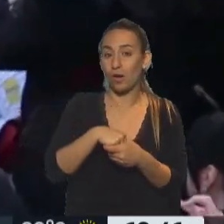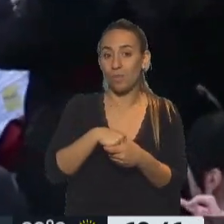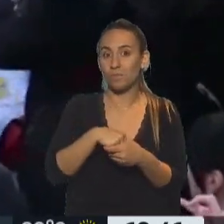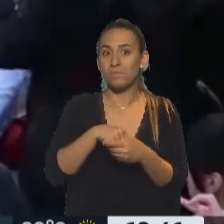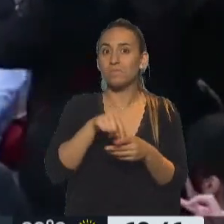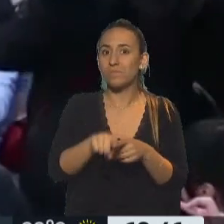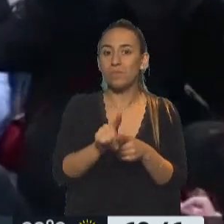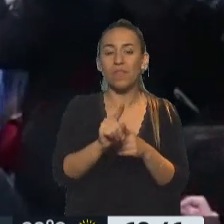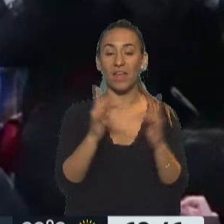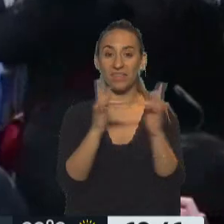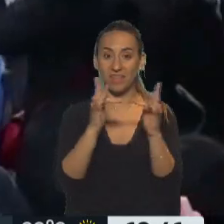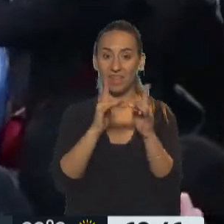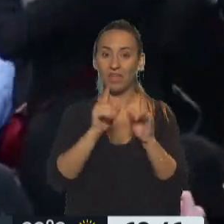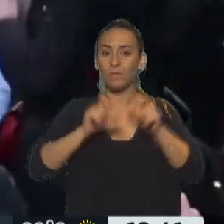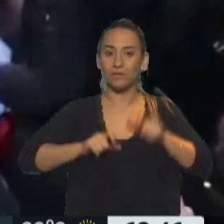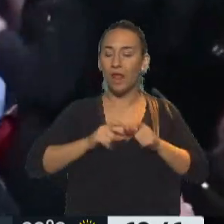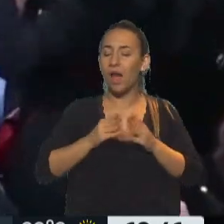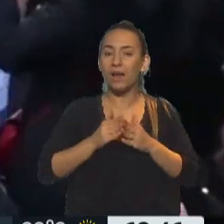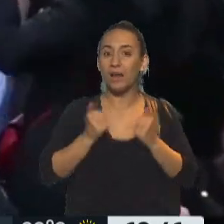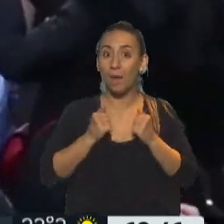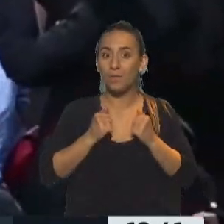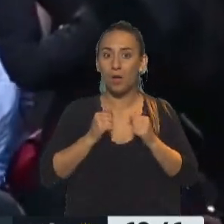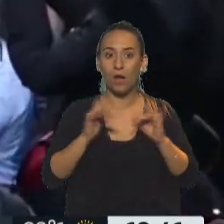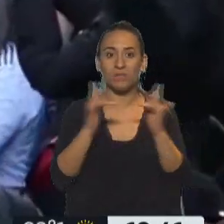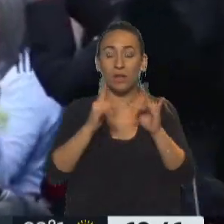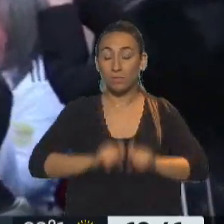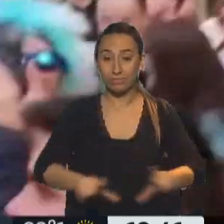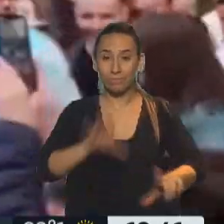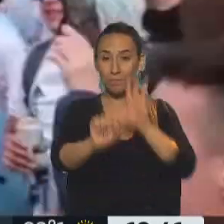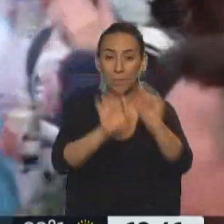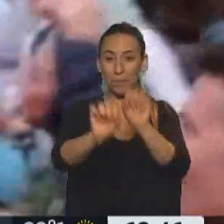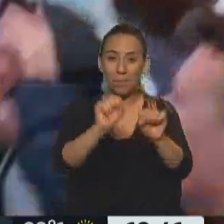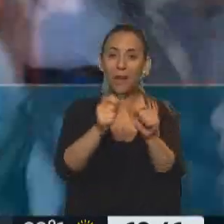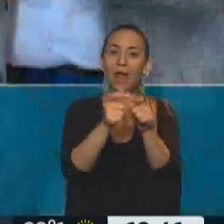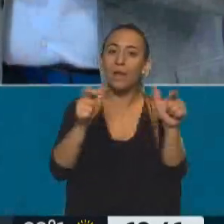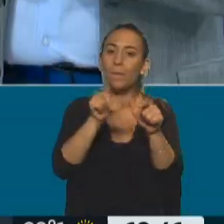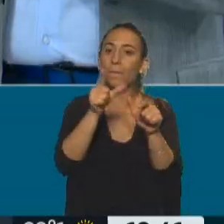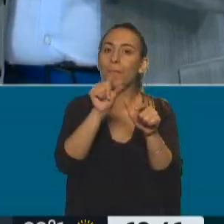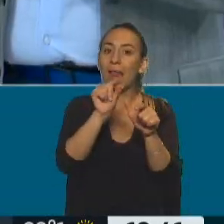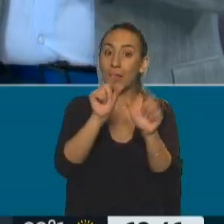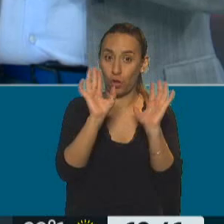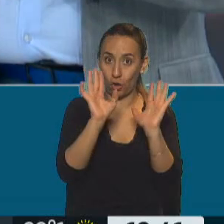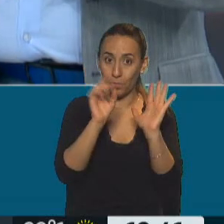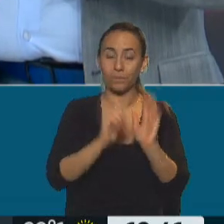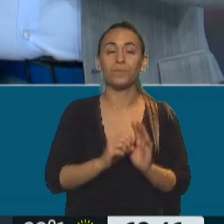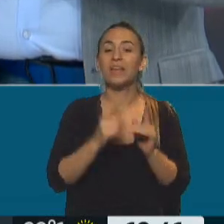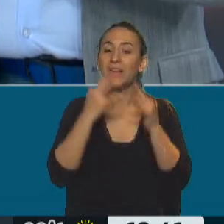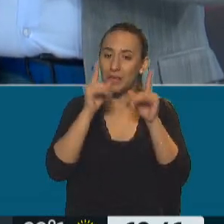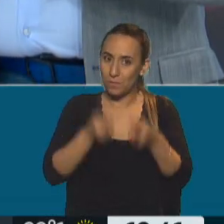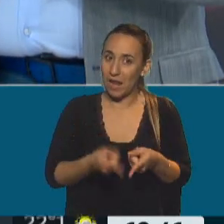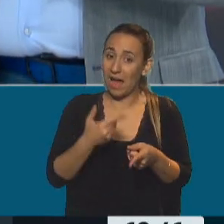online de nuestros hinchas para tratar de conseguir el ticket lo más económico de todas maneras acá hablamos de